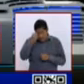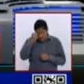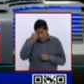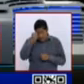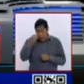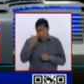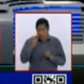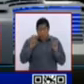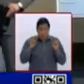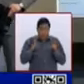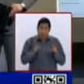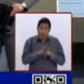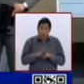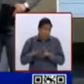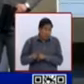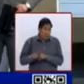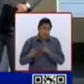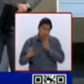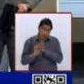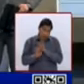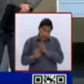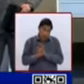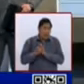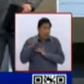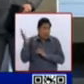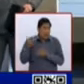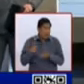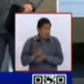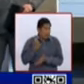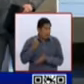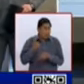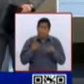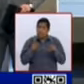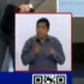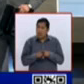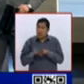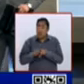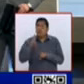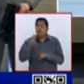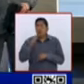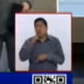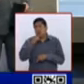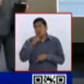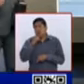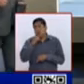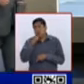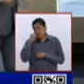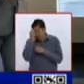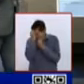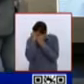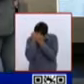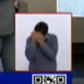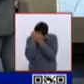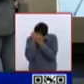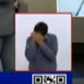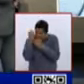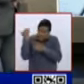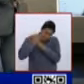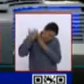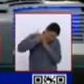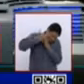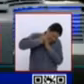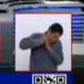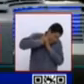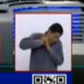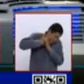no se toma atención porque hay otros casos también. Por ejemplo, este nuevo caso donde también una víctima está atormentada, es acosada todos los